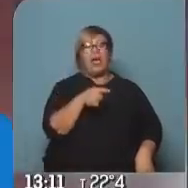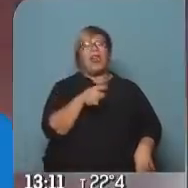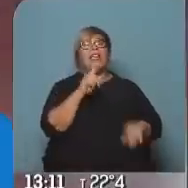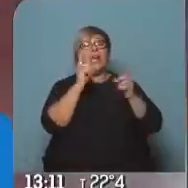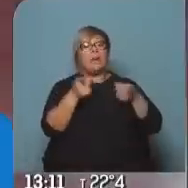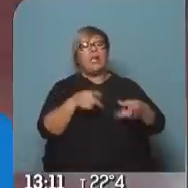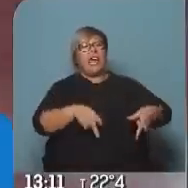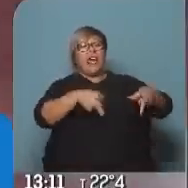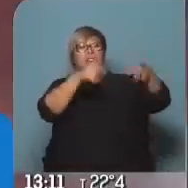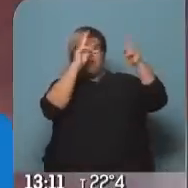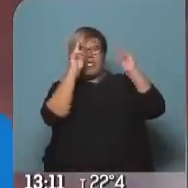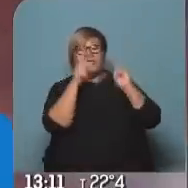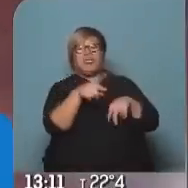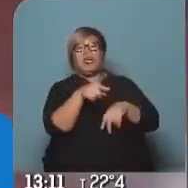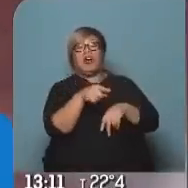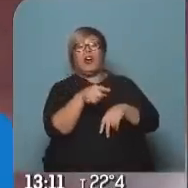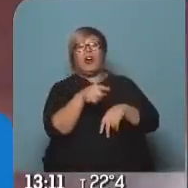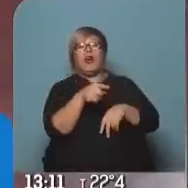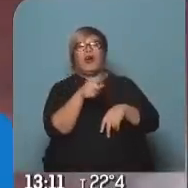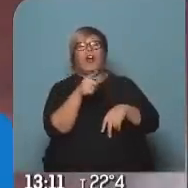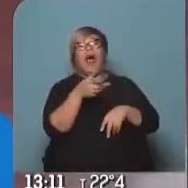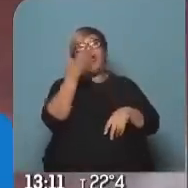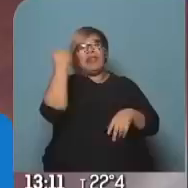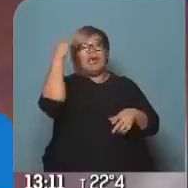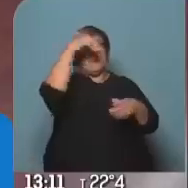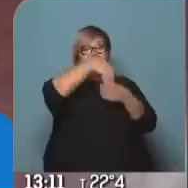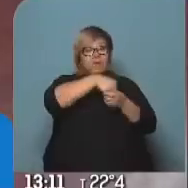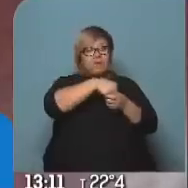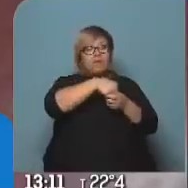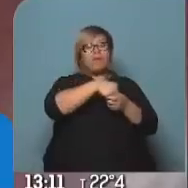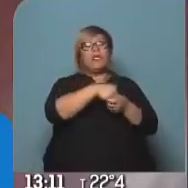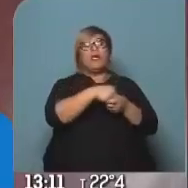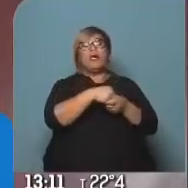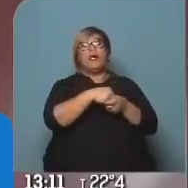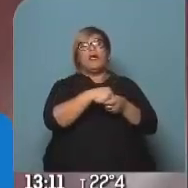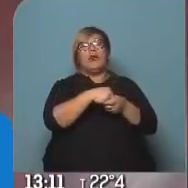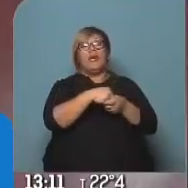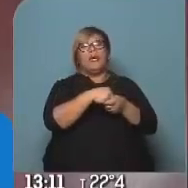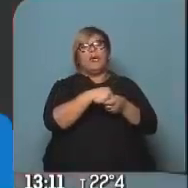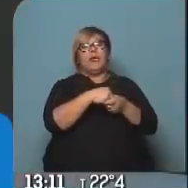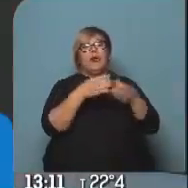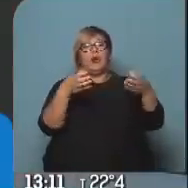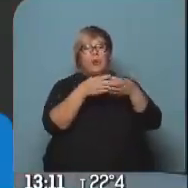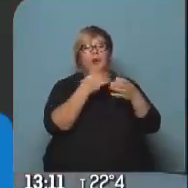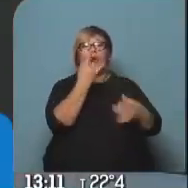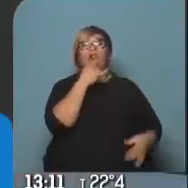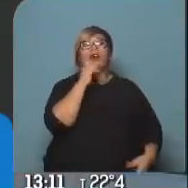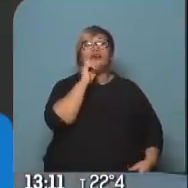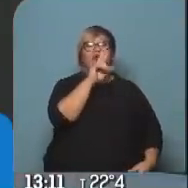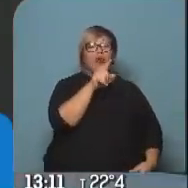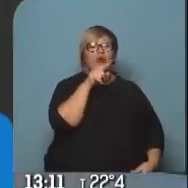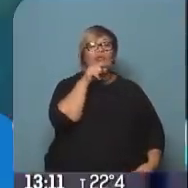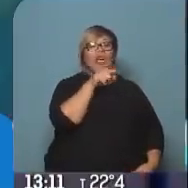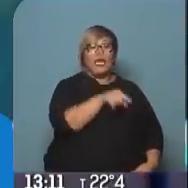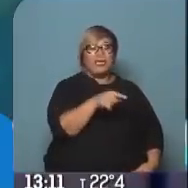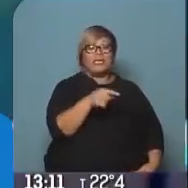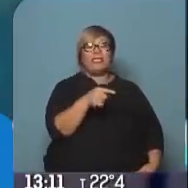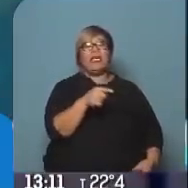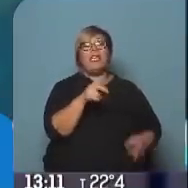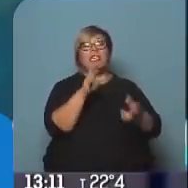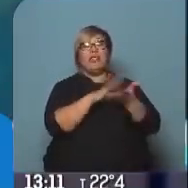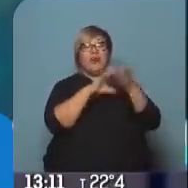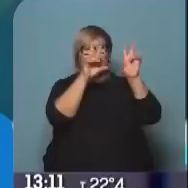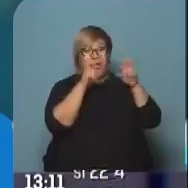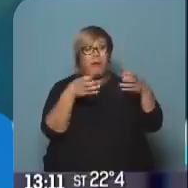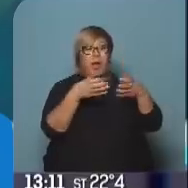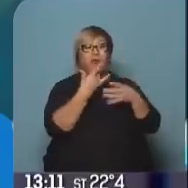dedicar a UNASUR ya no sería más dedicado a UNASUR en Quito, sino a un tema de asuntos indígenas en Ecuador. Así es, por ahora. Dice Tabaré